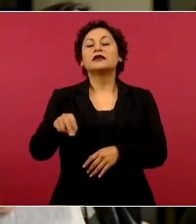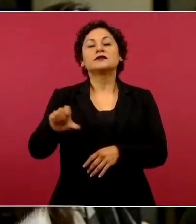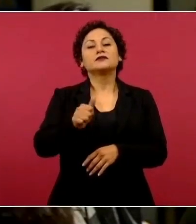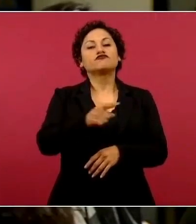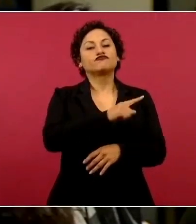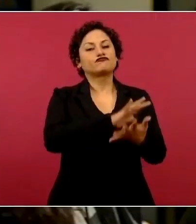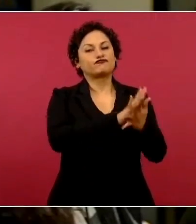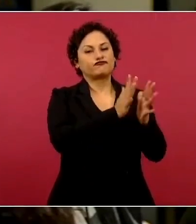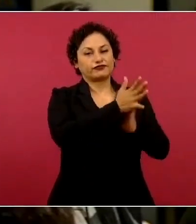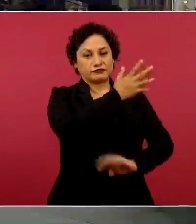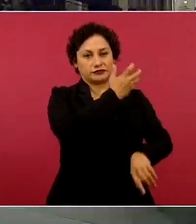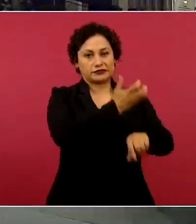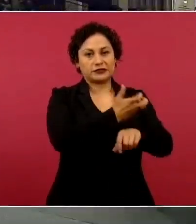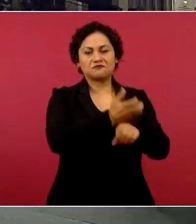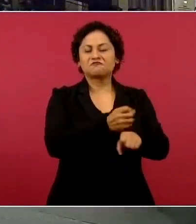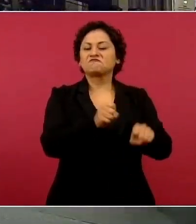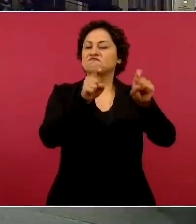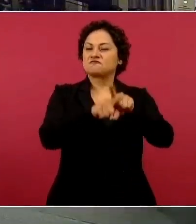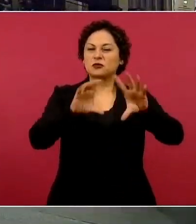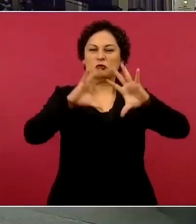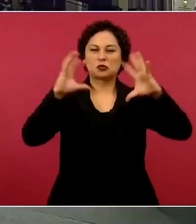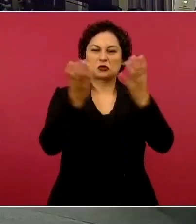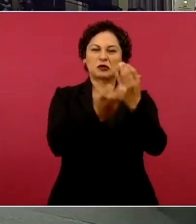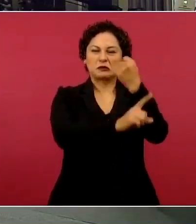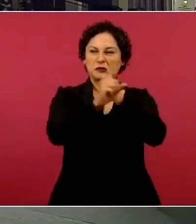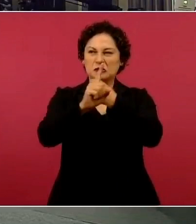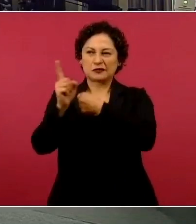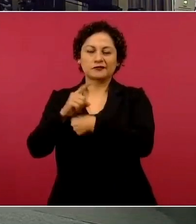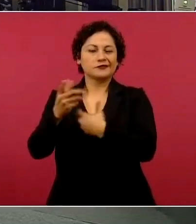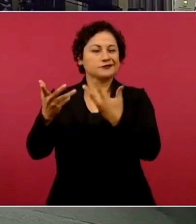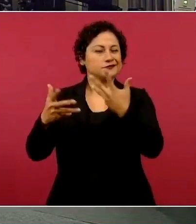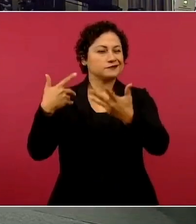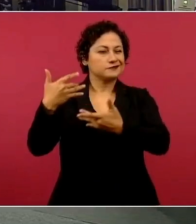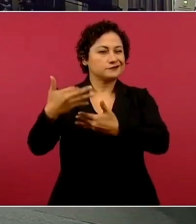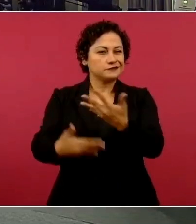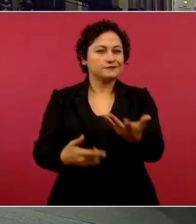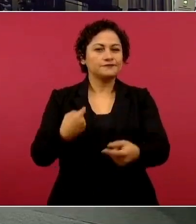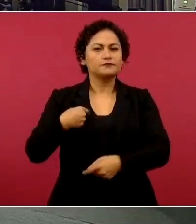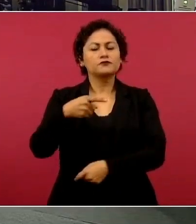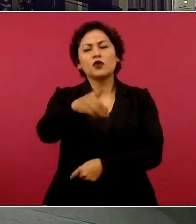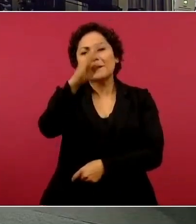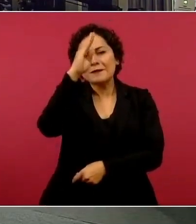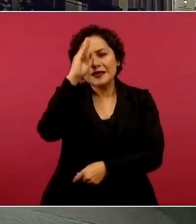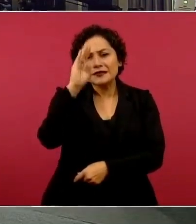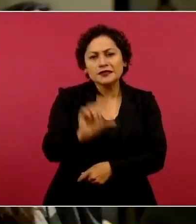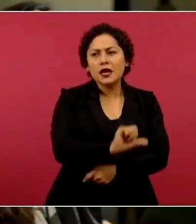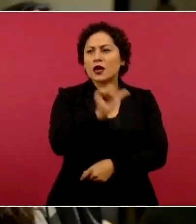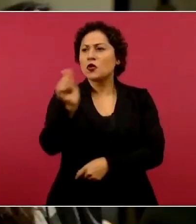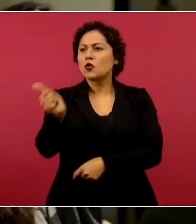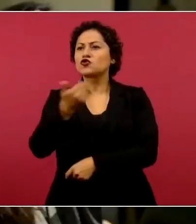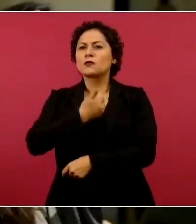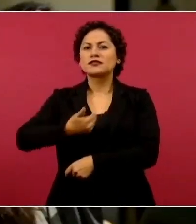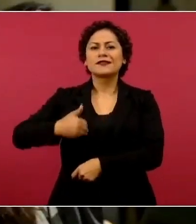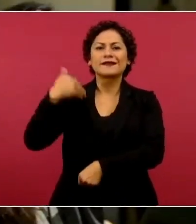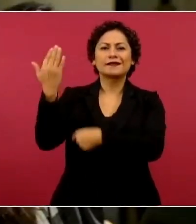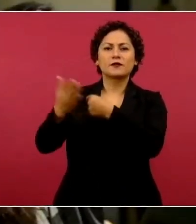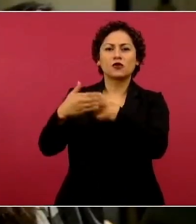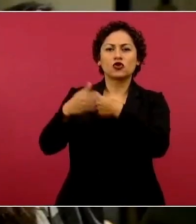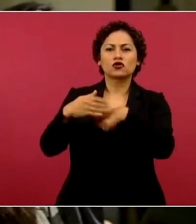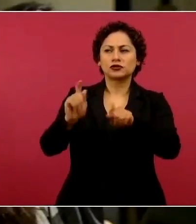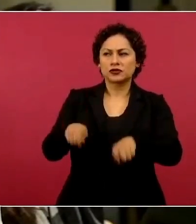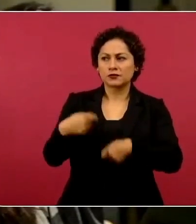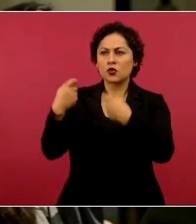situación mundial también. ¿Piensa usted que su sucesor va a tener muchas dificultades para dar el mismo